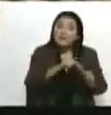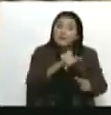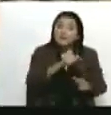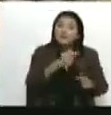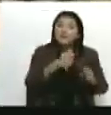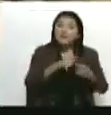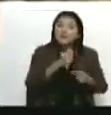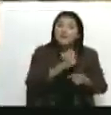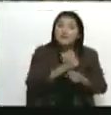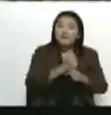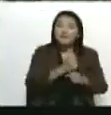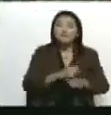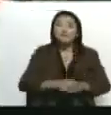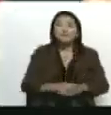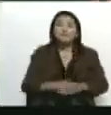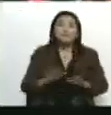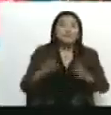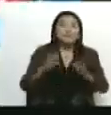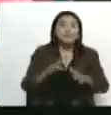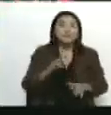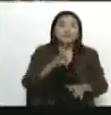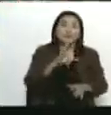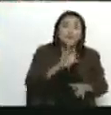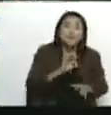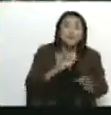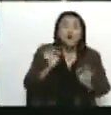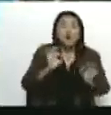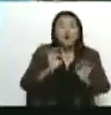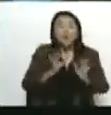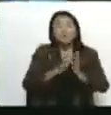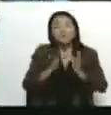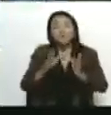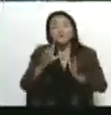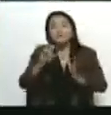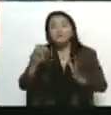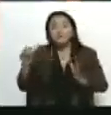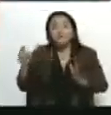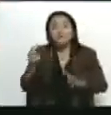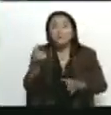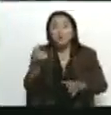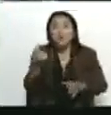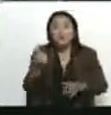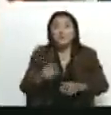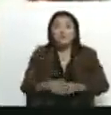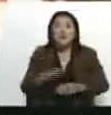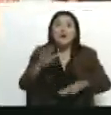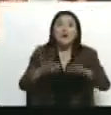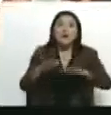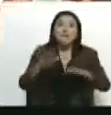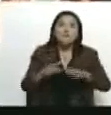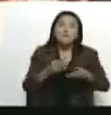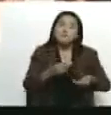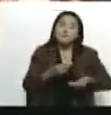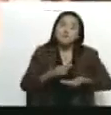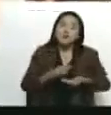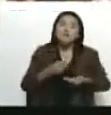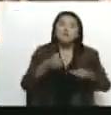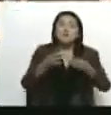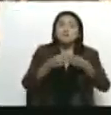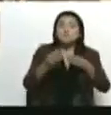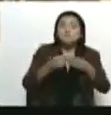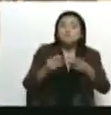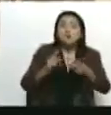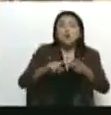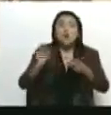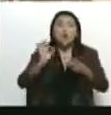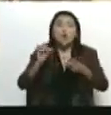entre 50 a 300 bolívares y, dependiendo de la razón social de los vendedores, piden mercancías o monedas extranjeras. Depende